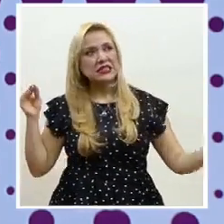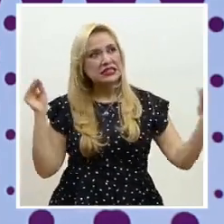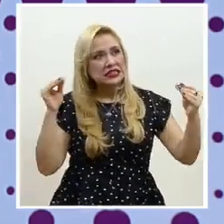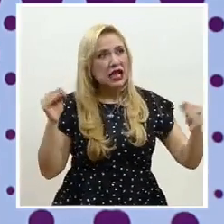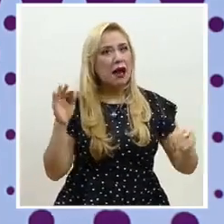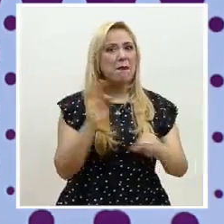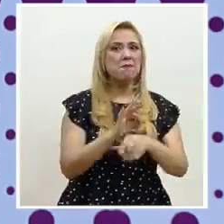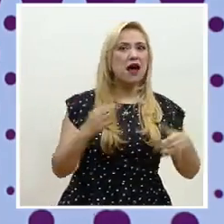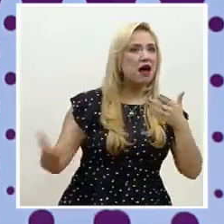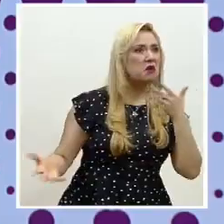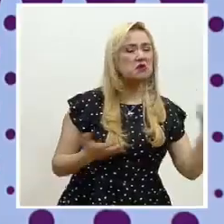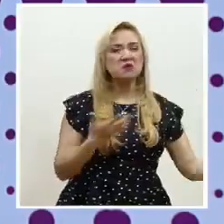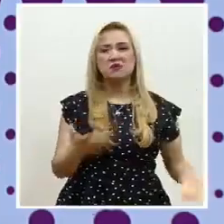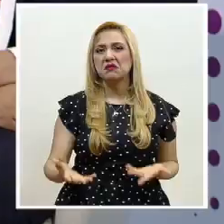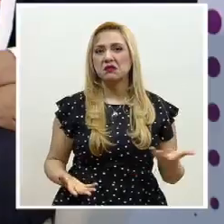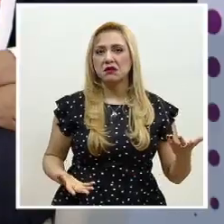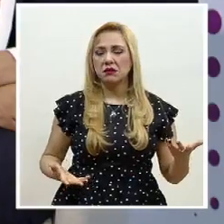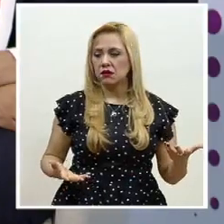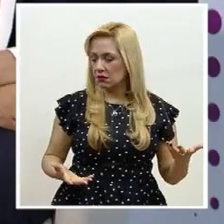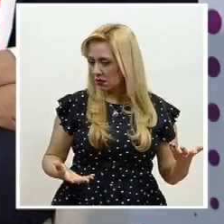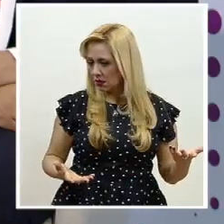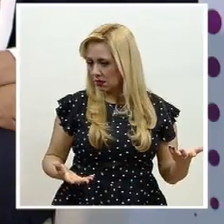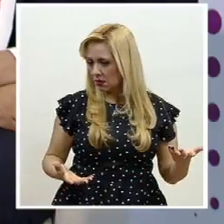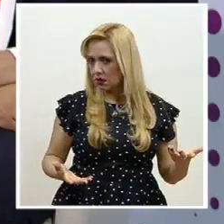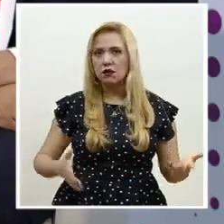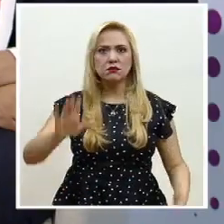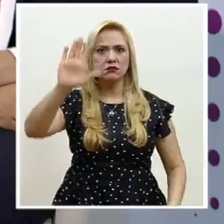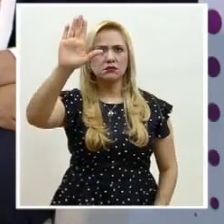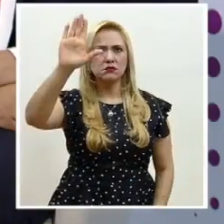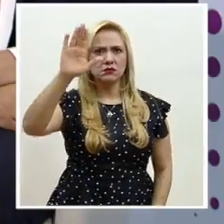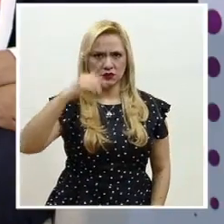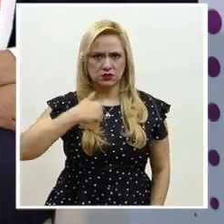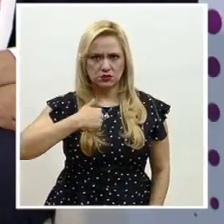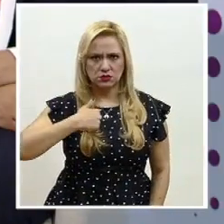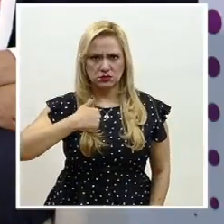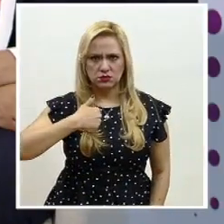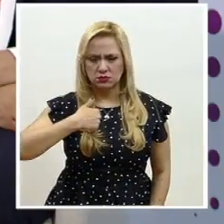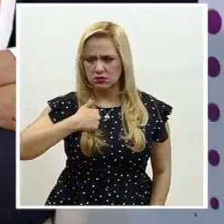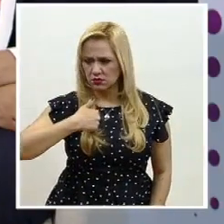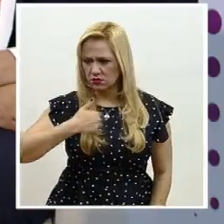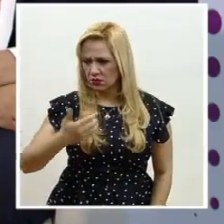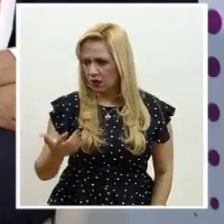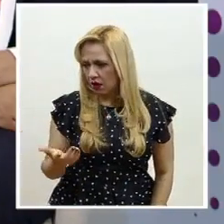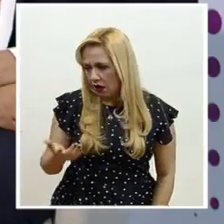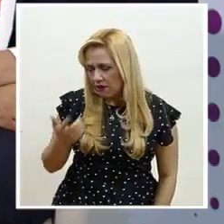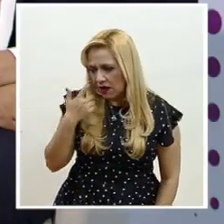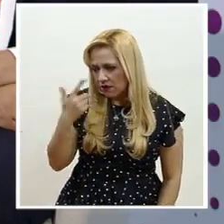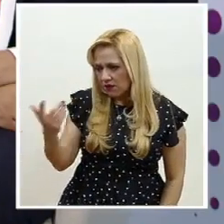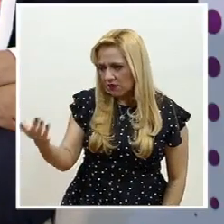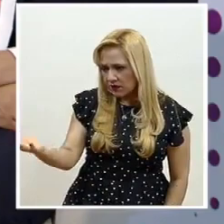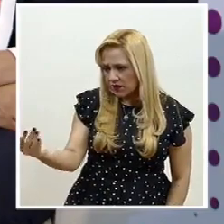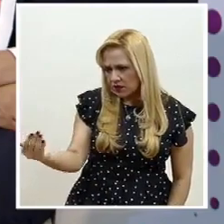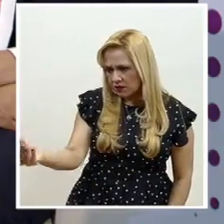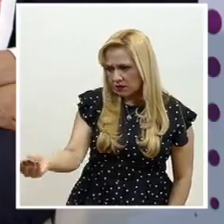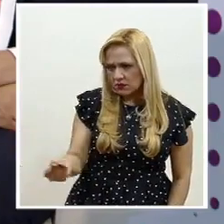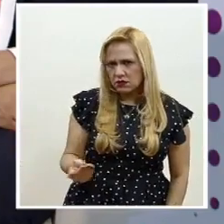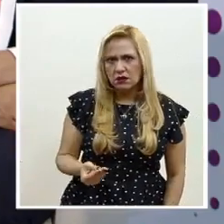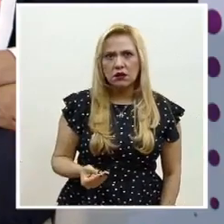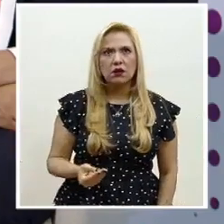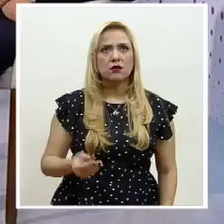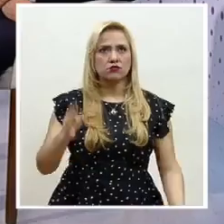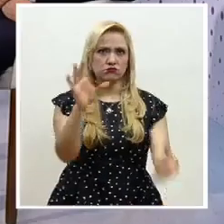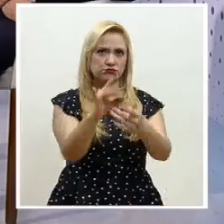un caso que deba ser escuchado y que alguien diga, yo lo escucho por ti. Y entonces lo que hemos dedicado a la ponencia, y creo que es parte de